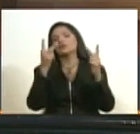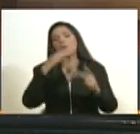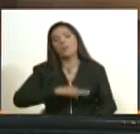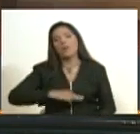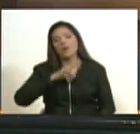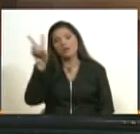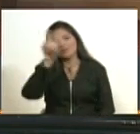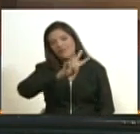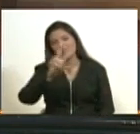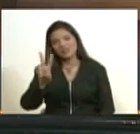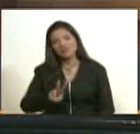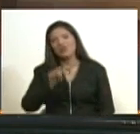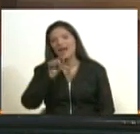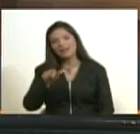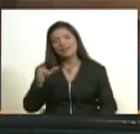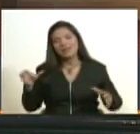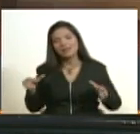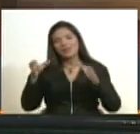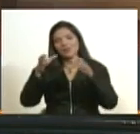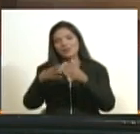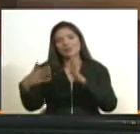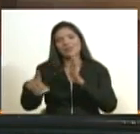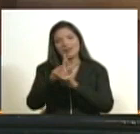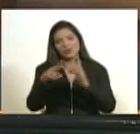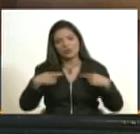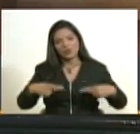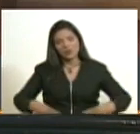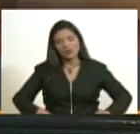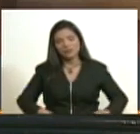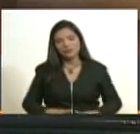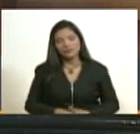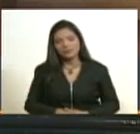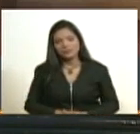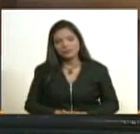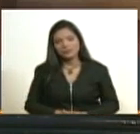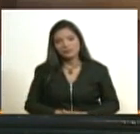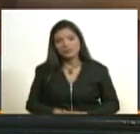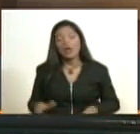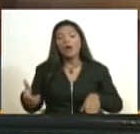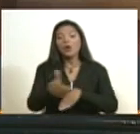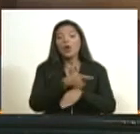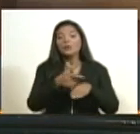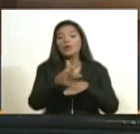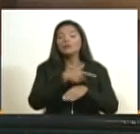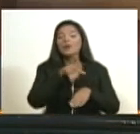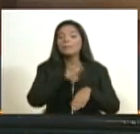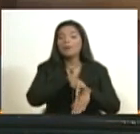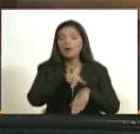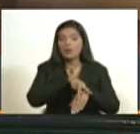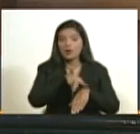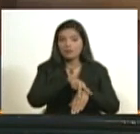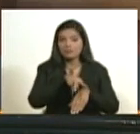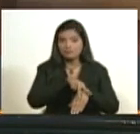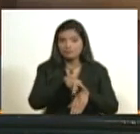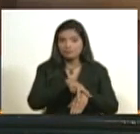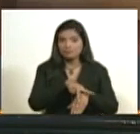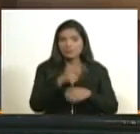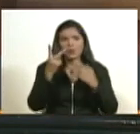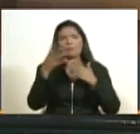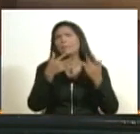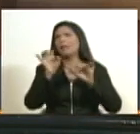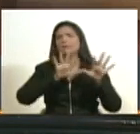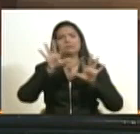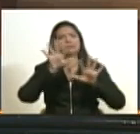de Venezuela en el Consejo de Derechos Humanos. El gobierno de Paraguay, con una política